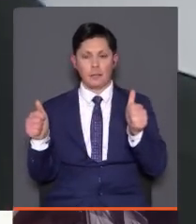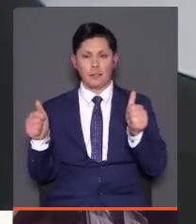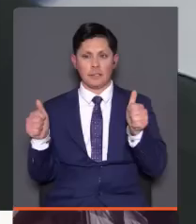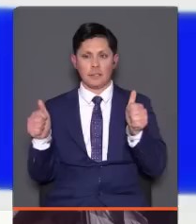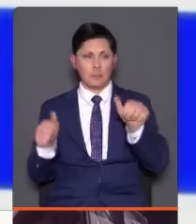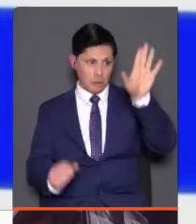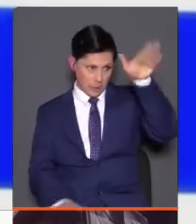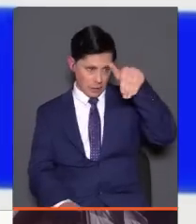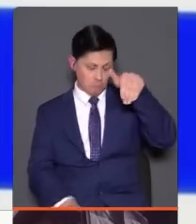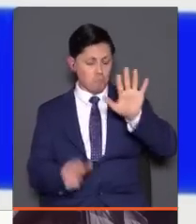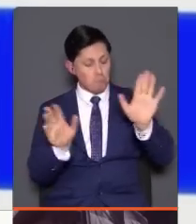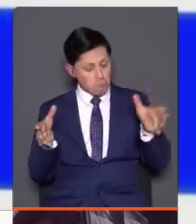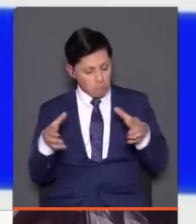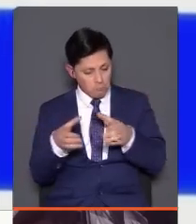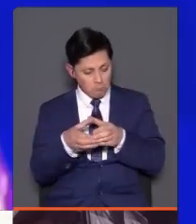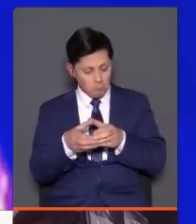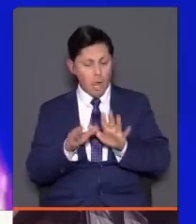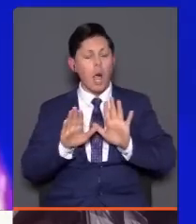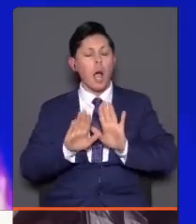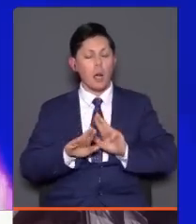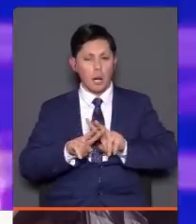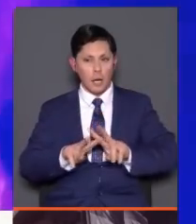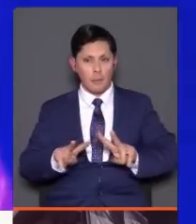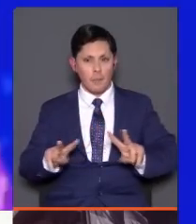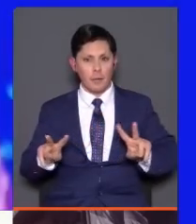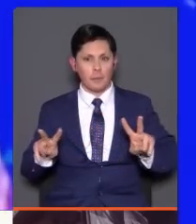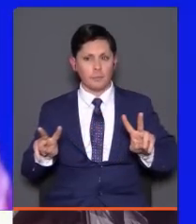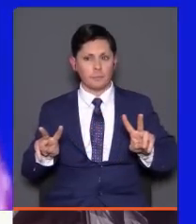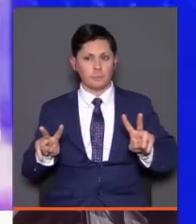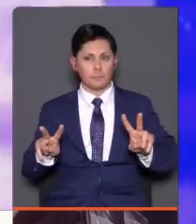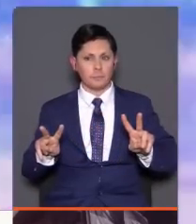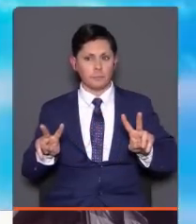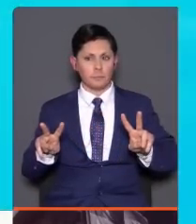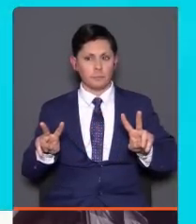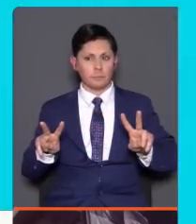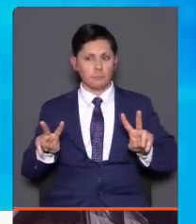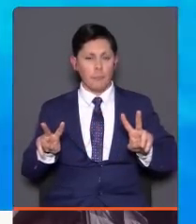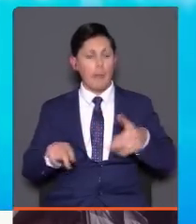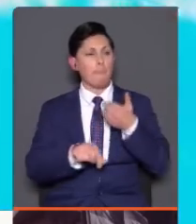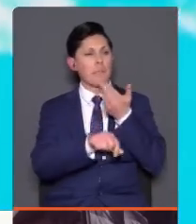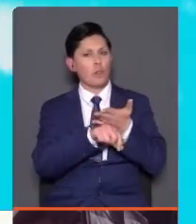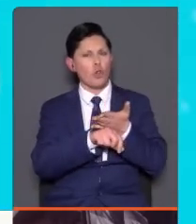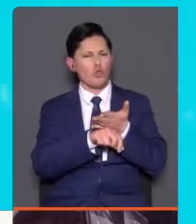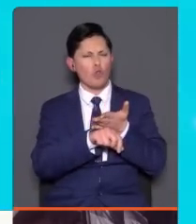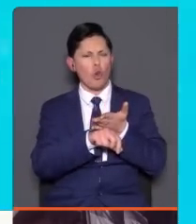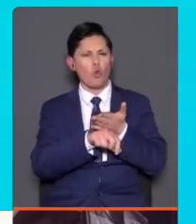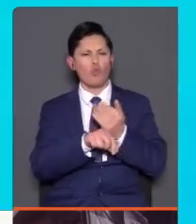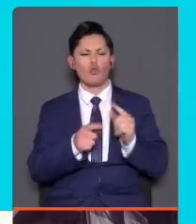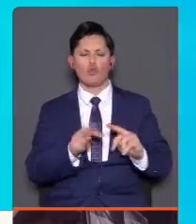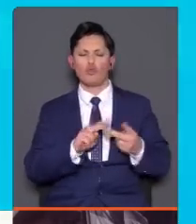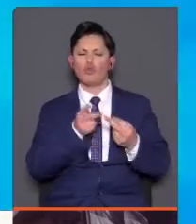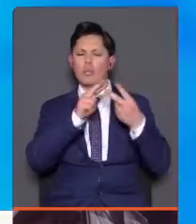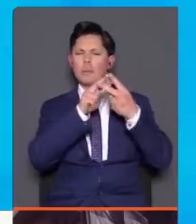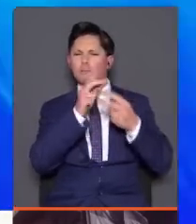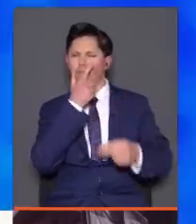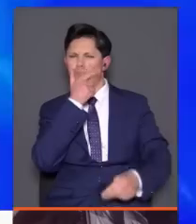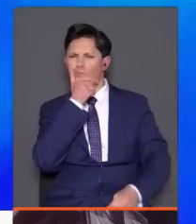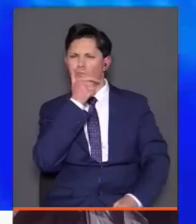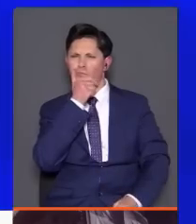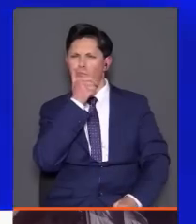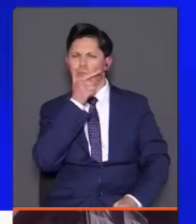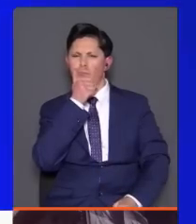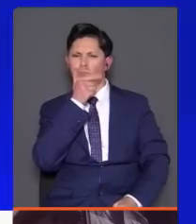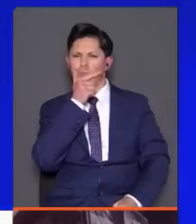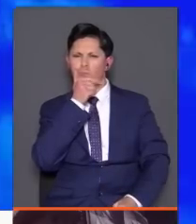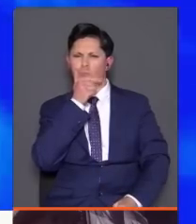a la calma. Pido no construir mitos, porque finalmente quienes llevan